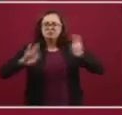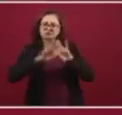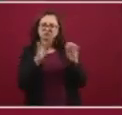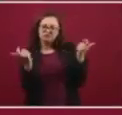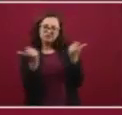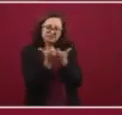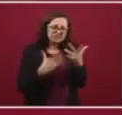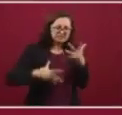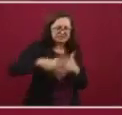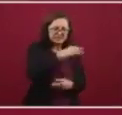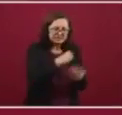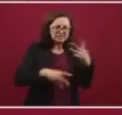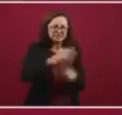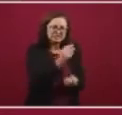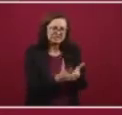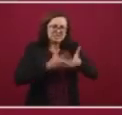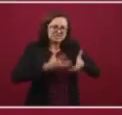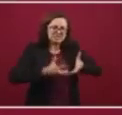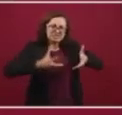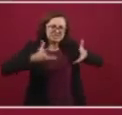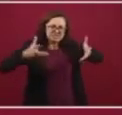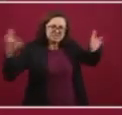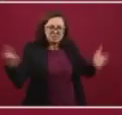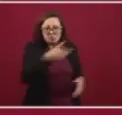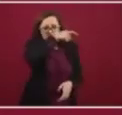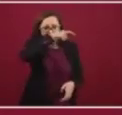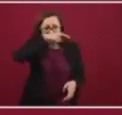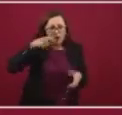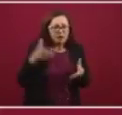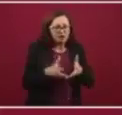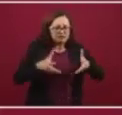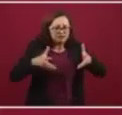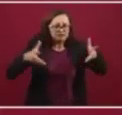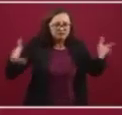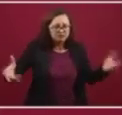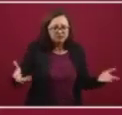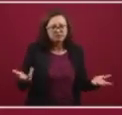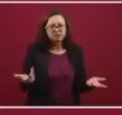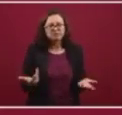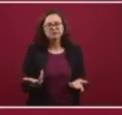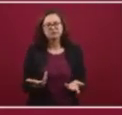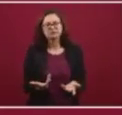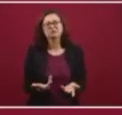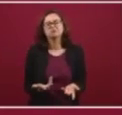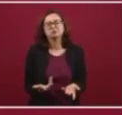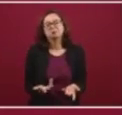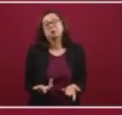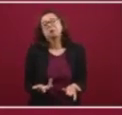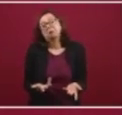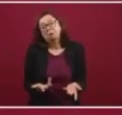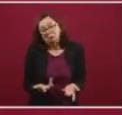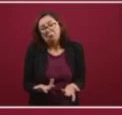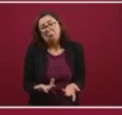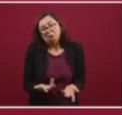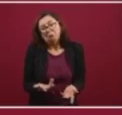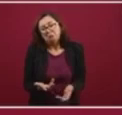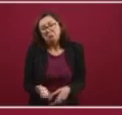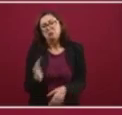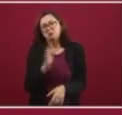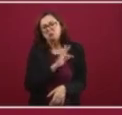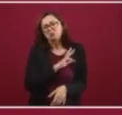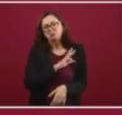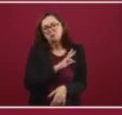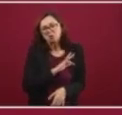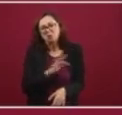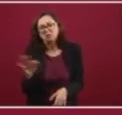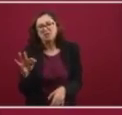crecer, crecer, crecer. Y entonces pues podríamos crecer